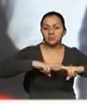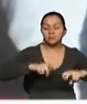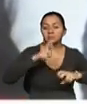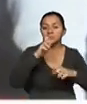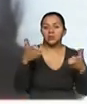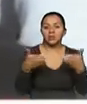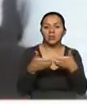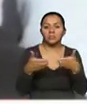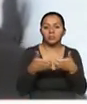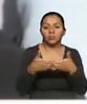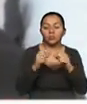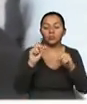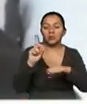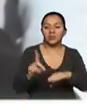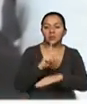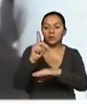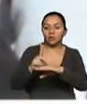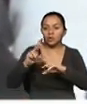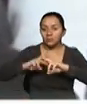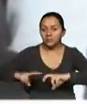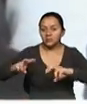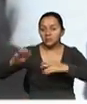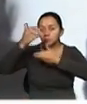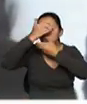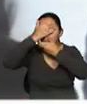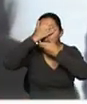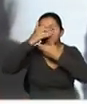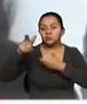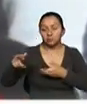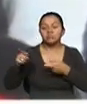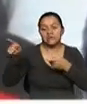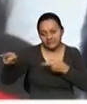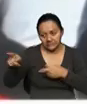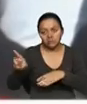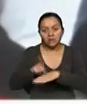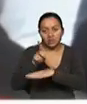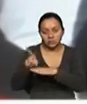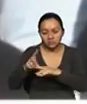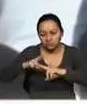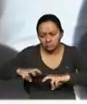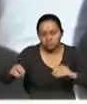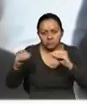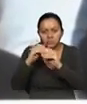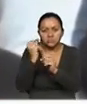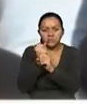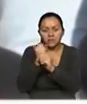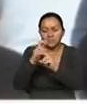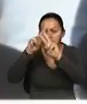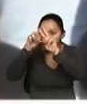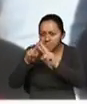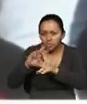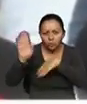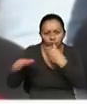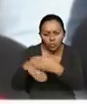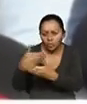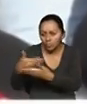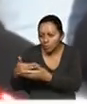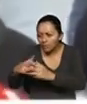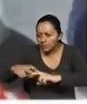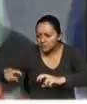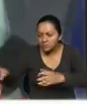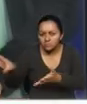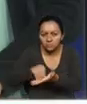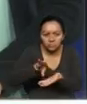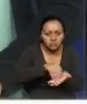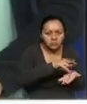equipo de la DINASED, que ha logrado verificar todas las acciones que